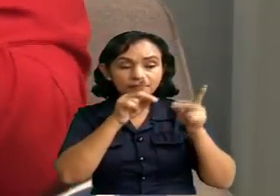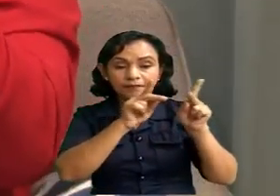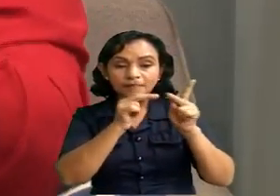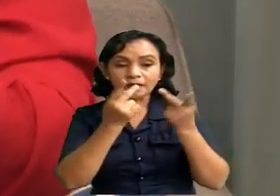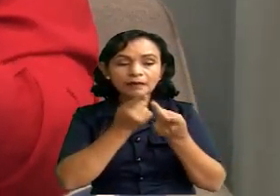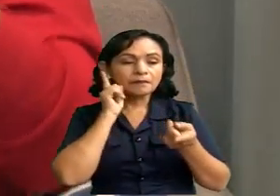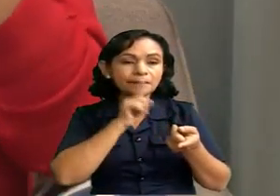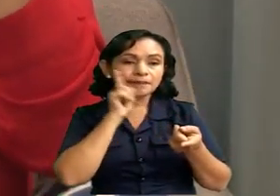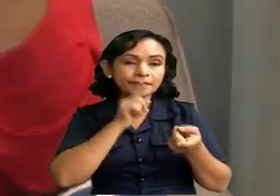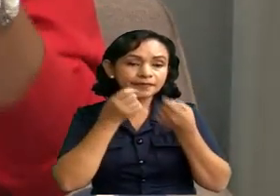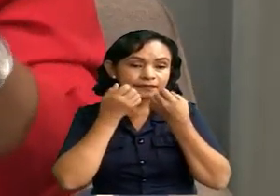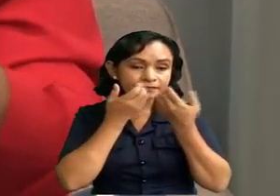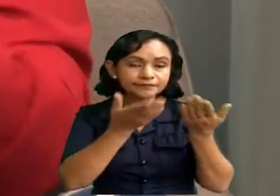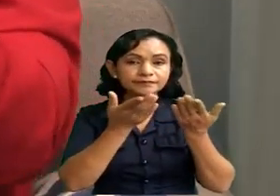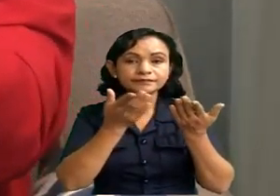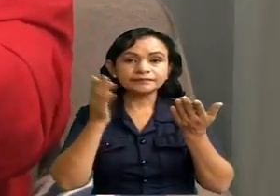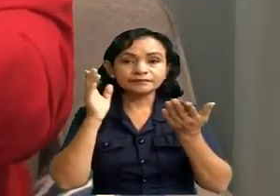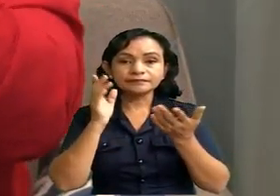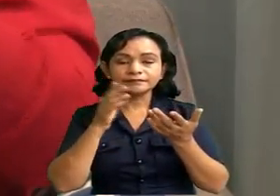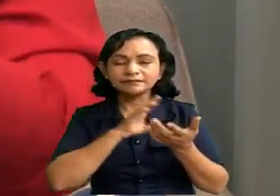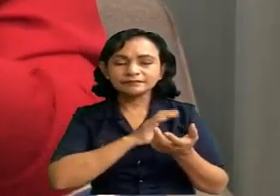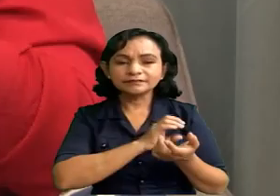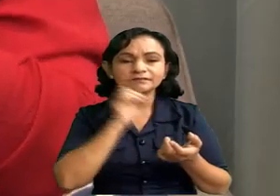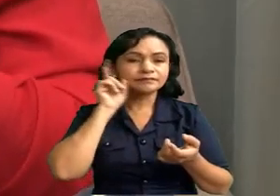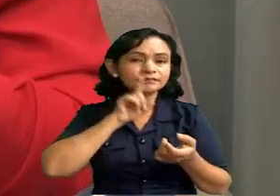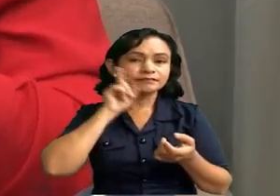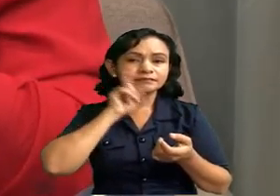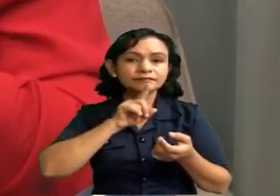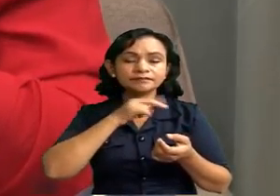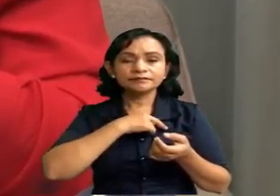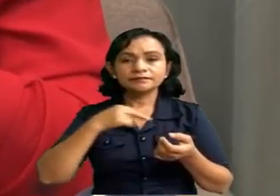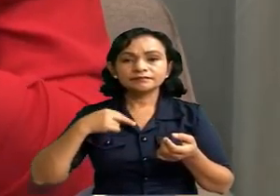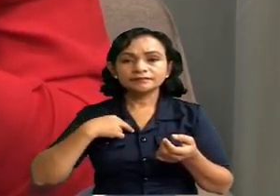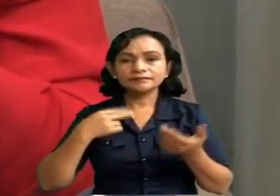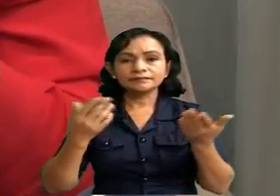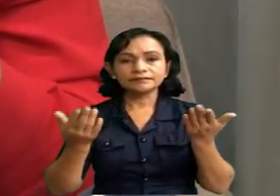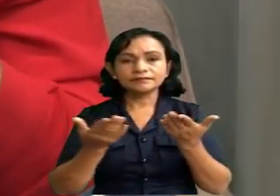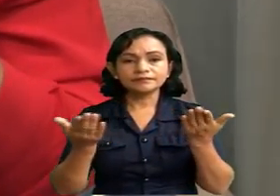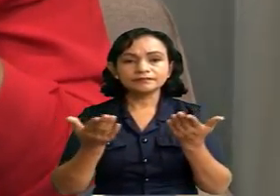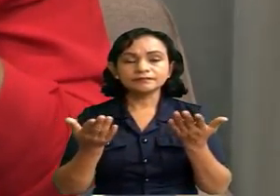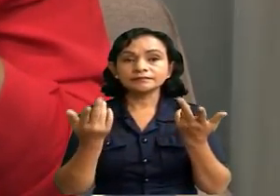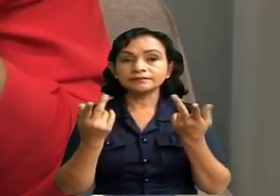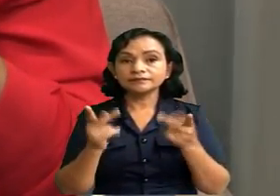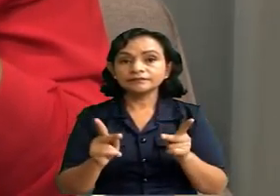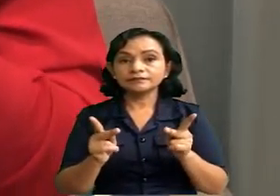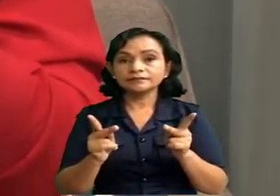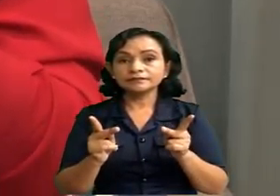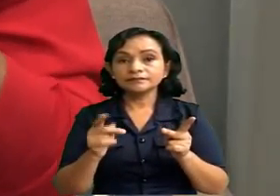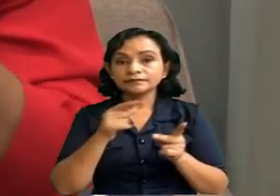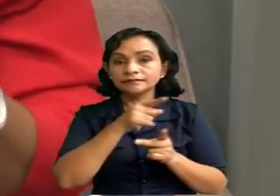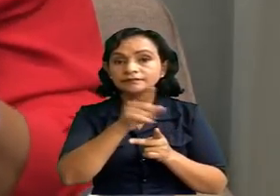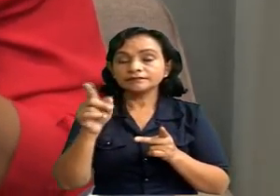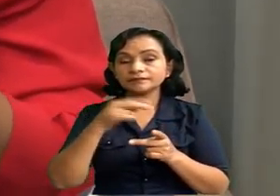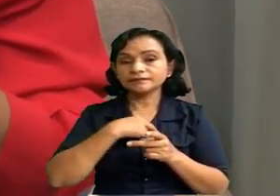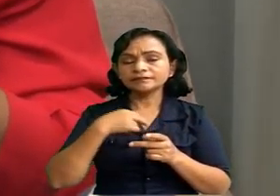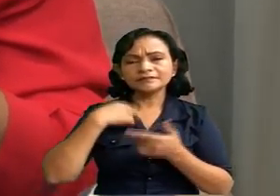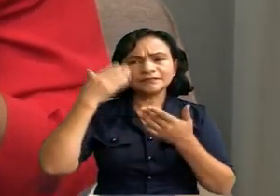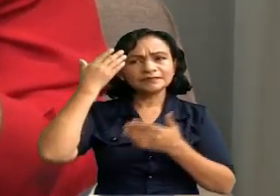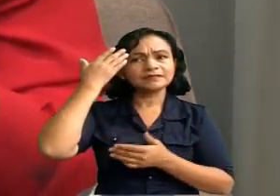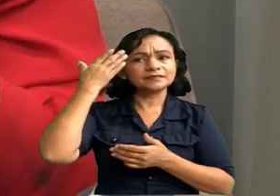para mentir, para llenarnos de luto, de dolor, de mentir y de manipulación. Pero ellos también se han dado